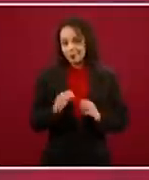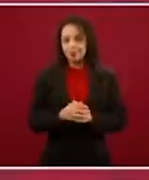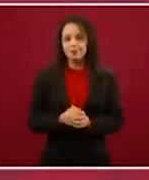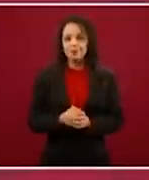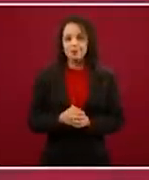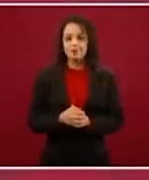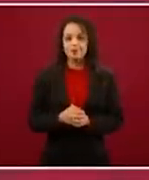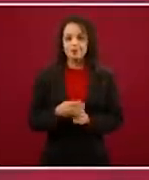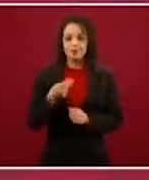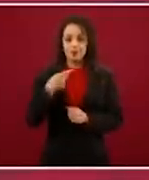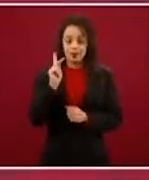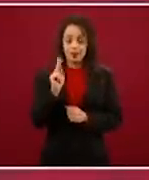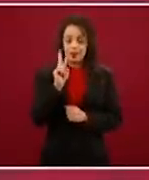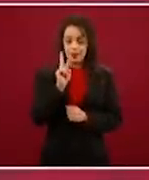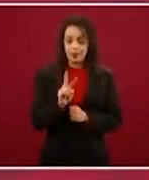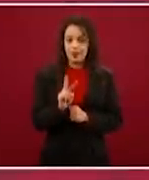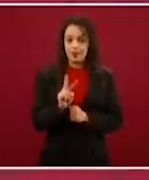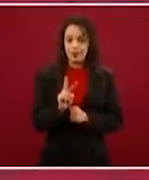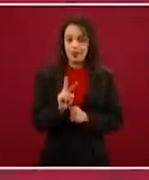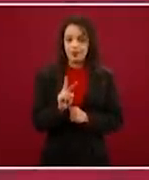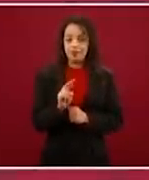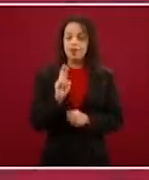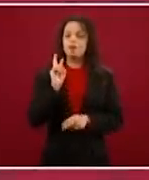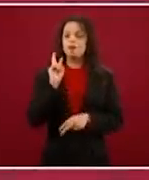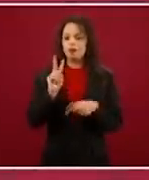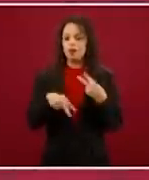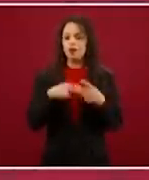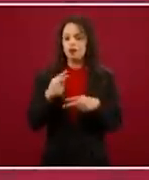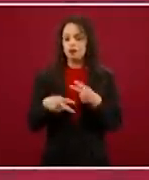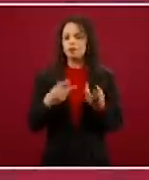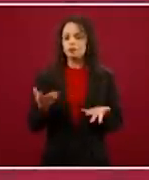pero vamos a tener un acto